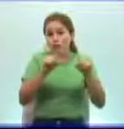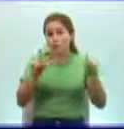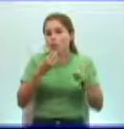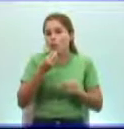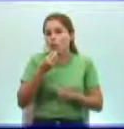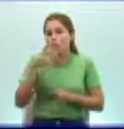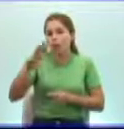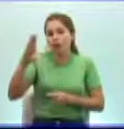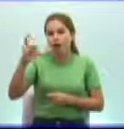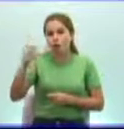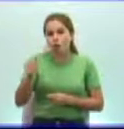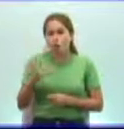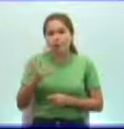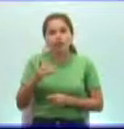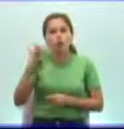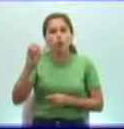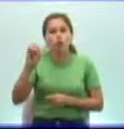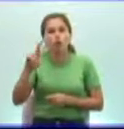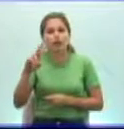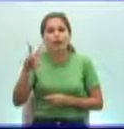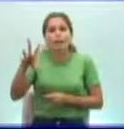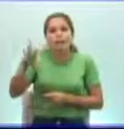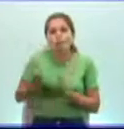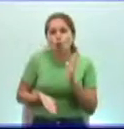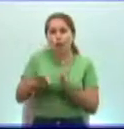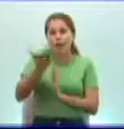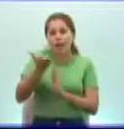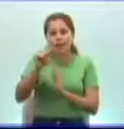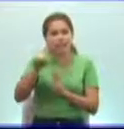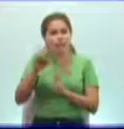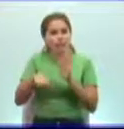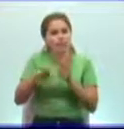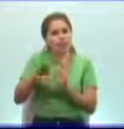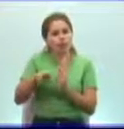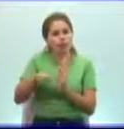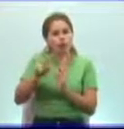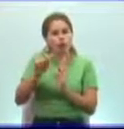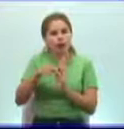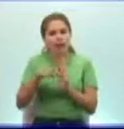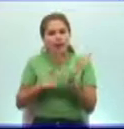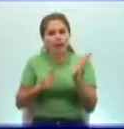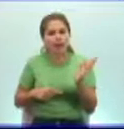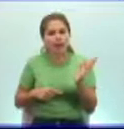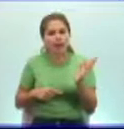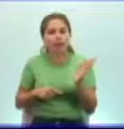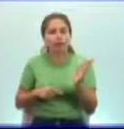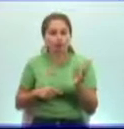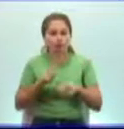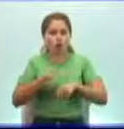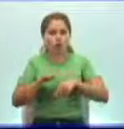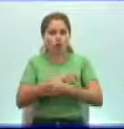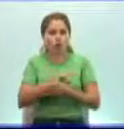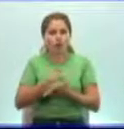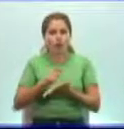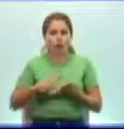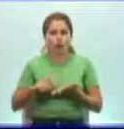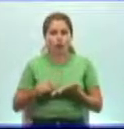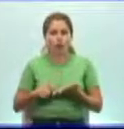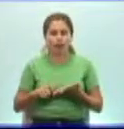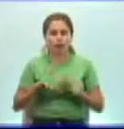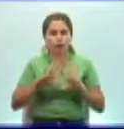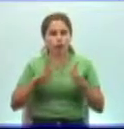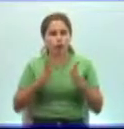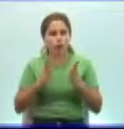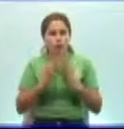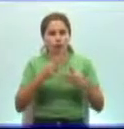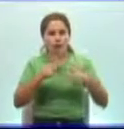calcular corrientes, voltajes y evitar bajas tensiones o descargas eléctricas. Unos segundos para que tomen nota de